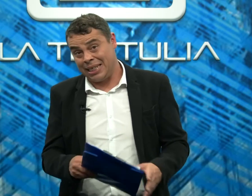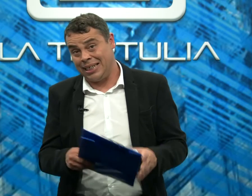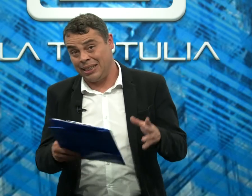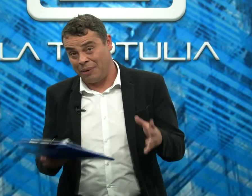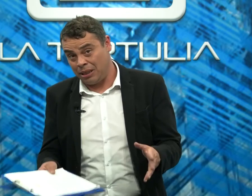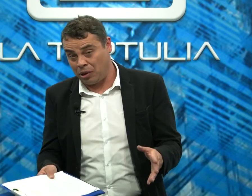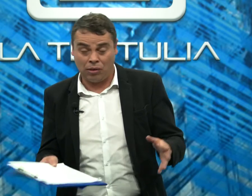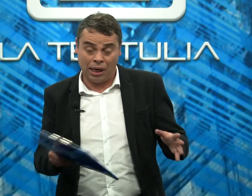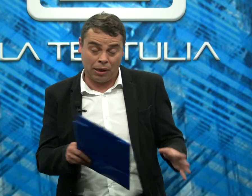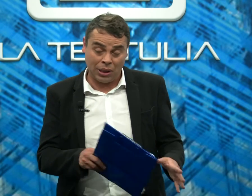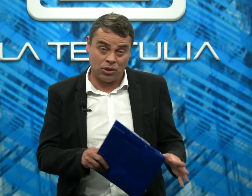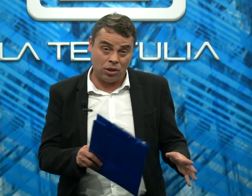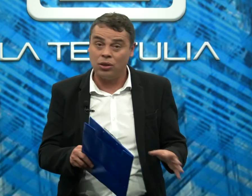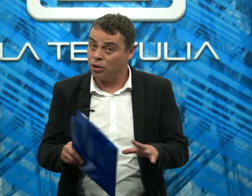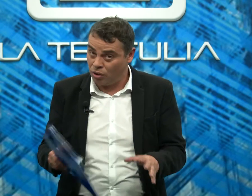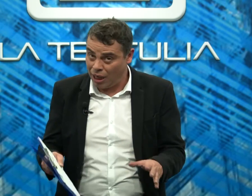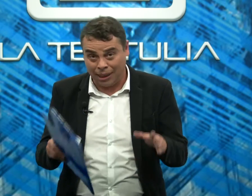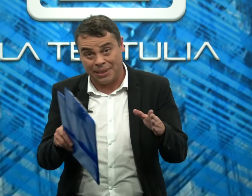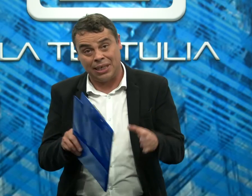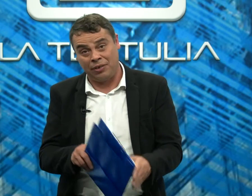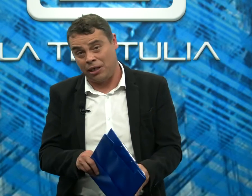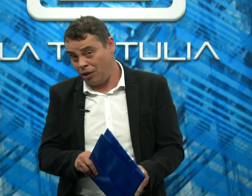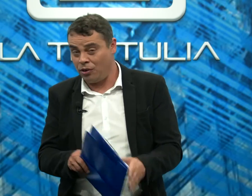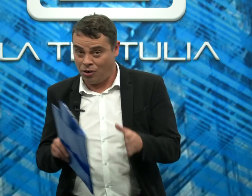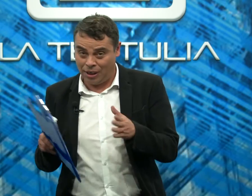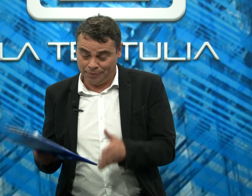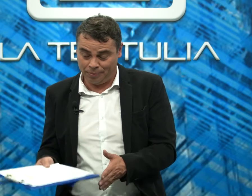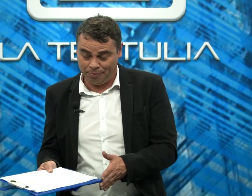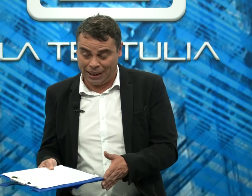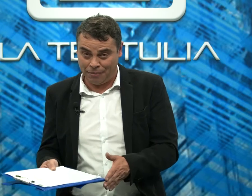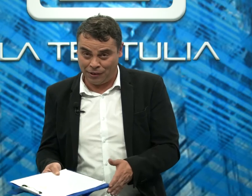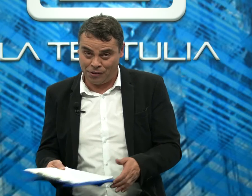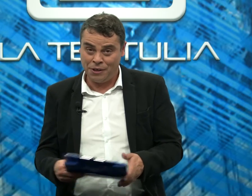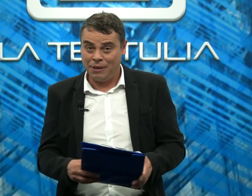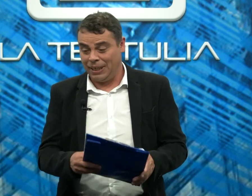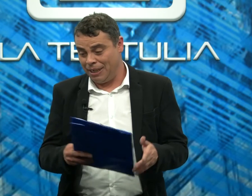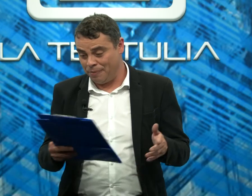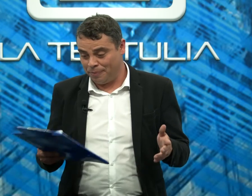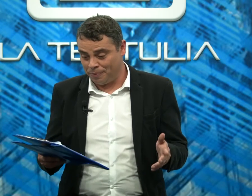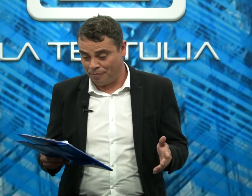de la siguiente pata, porque con las vacunas solo no, hay que empezar a fijarnos en los medicamentos